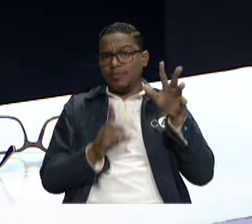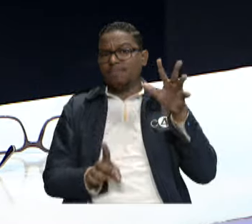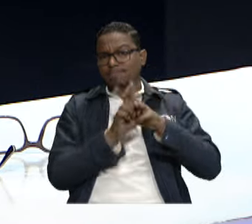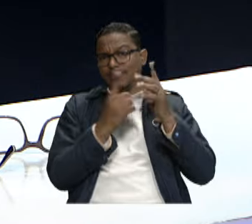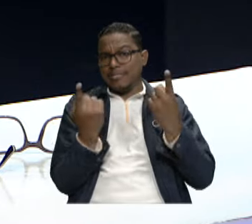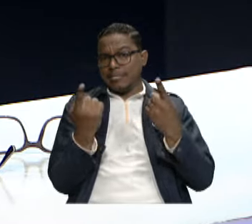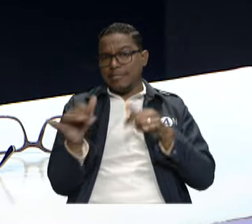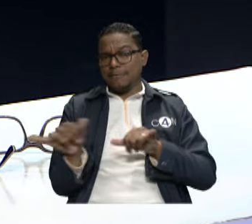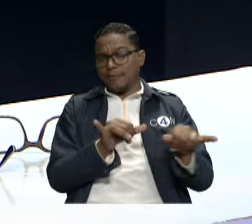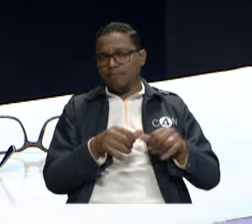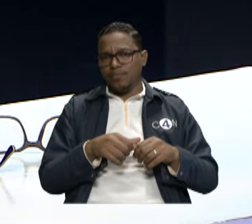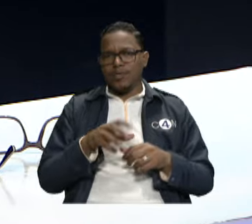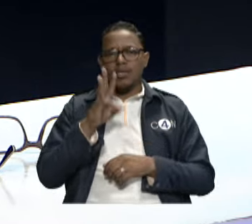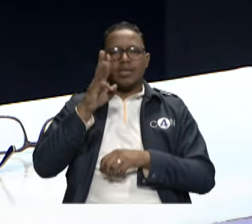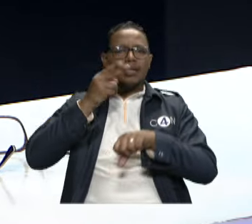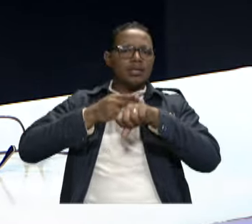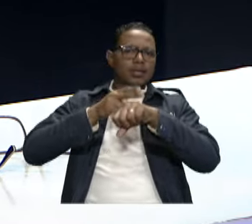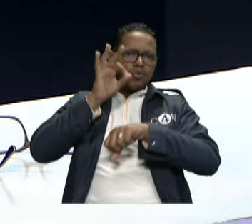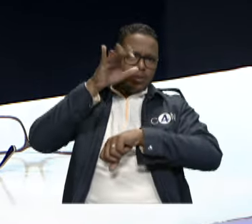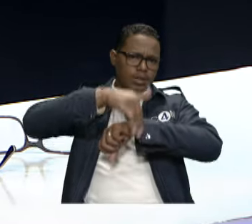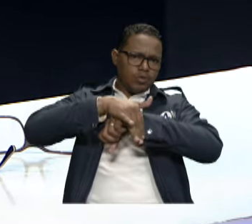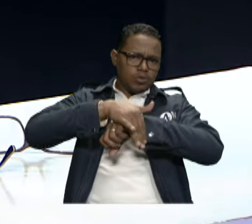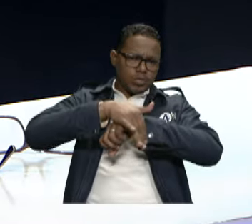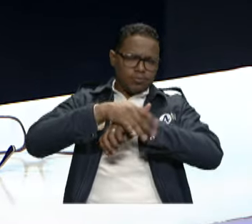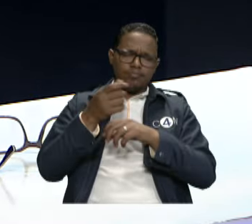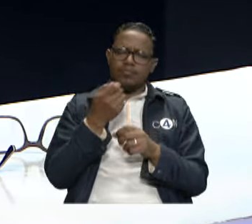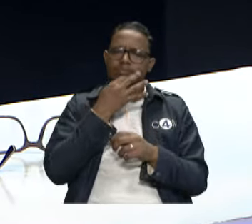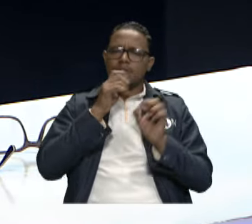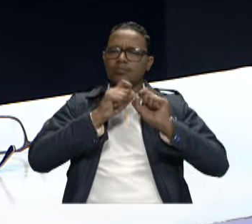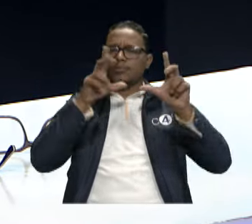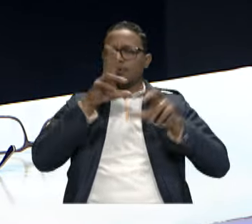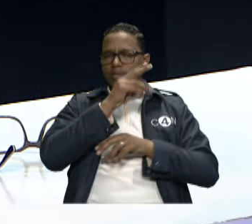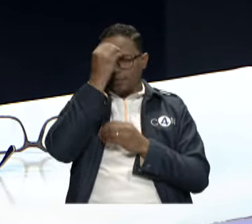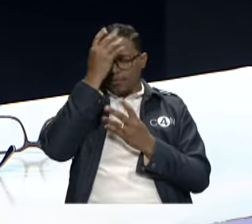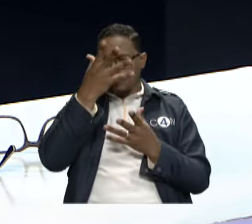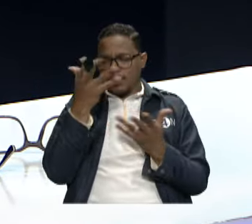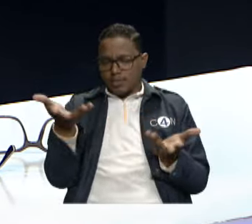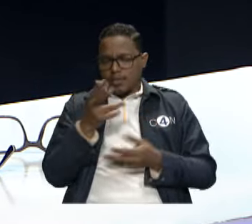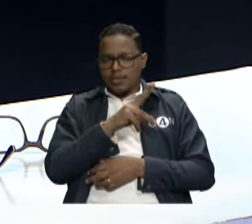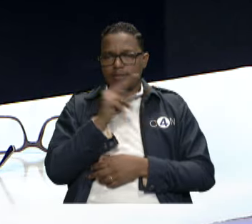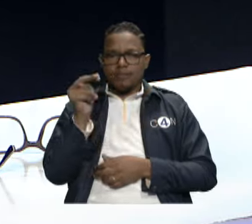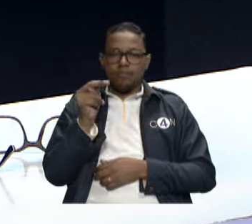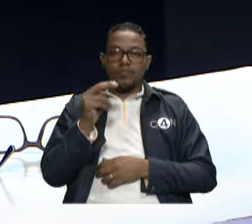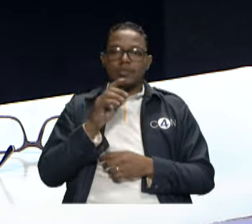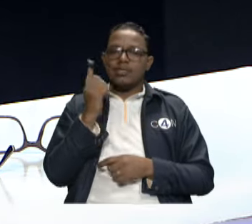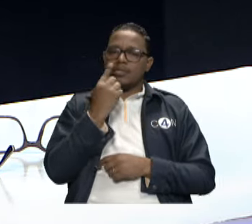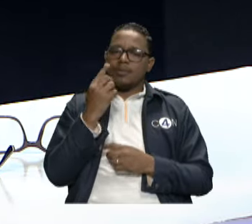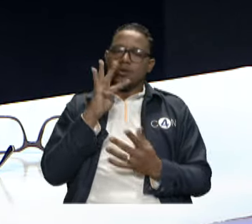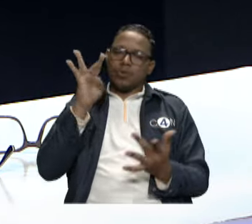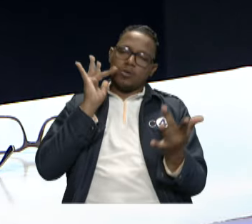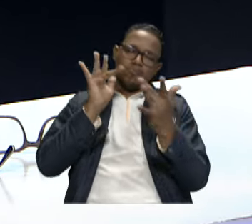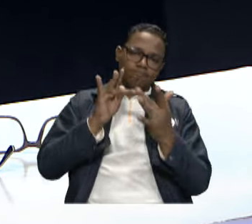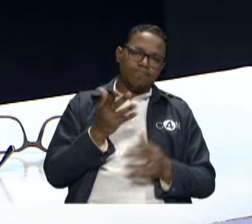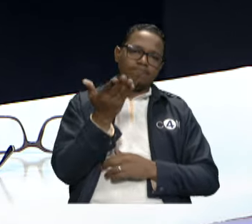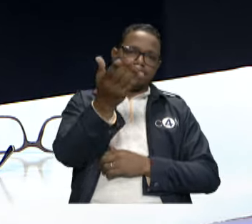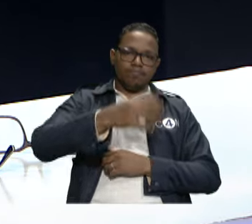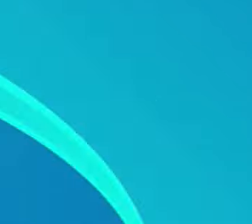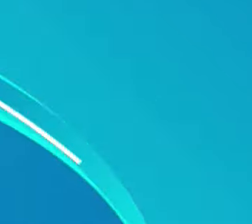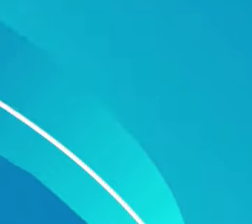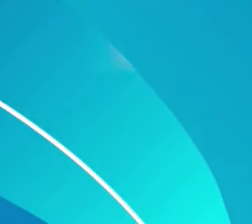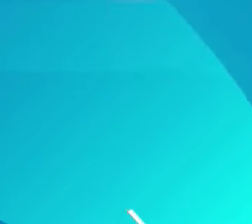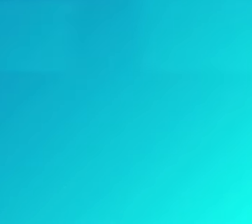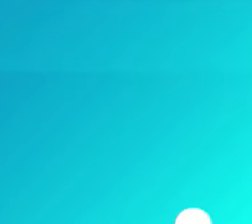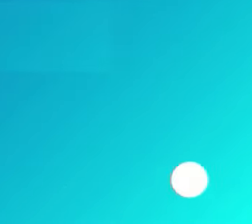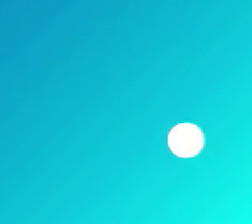Mantenga la sintonía con nosotros, 6 de la tarde, 9 de la noche, nuestras próximas emisiones informativas en Central de Noticias, como siempre, el 4 conecta.